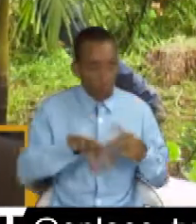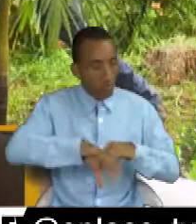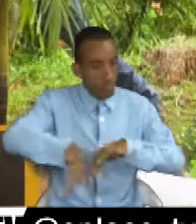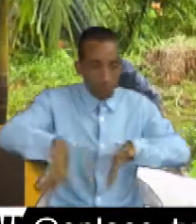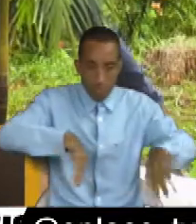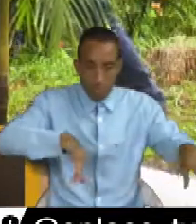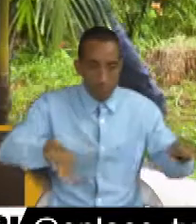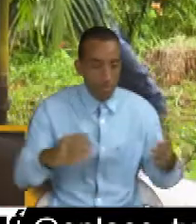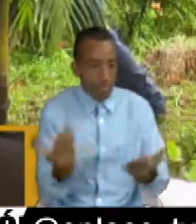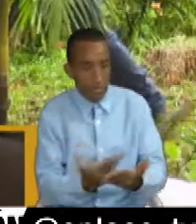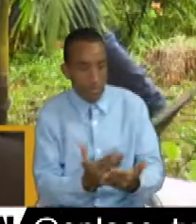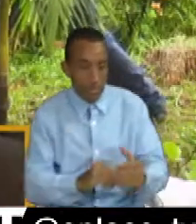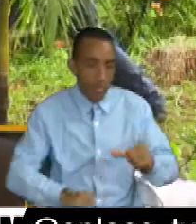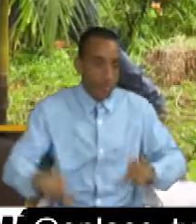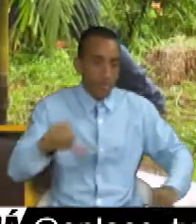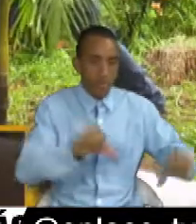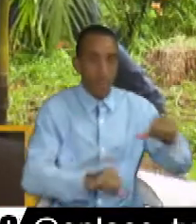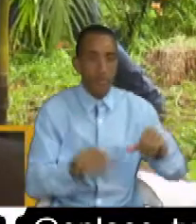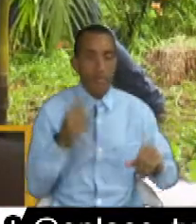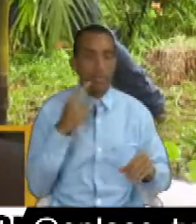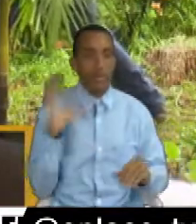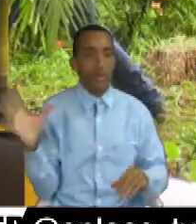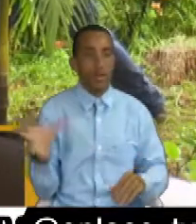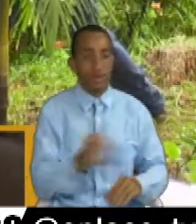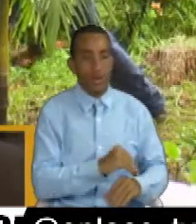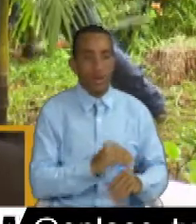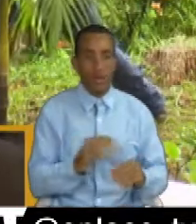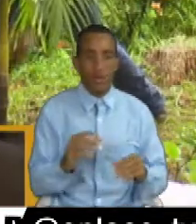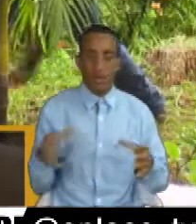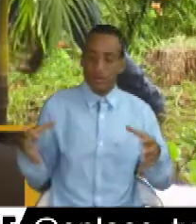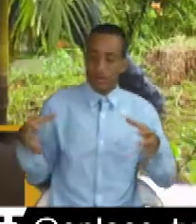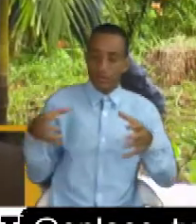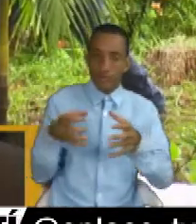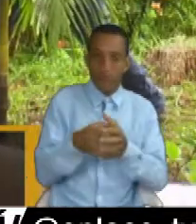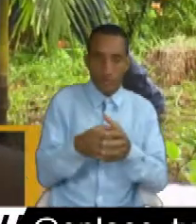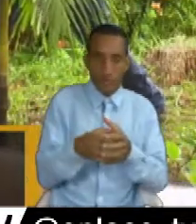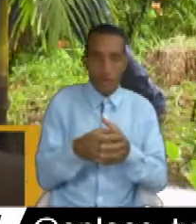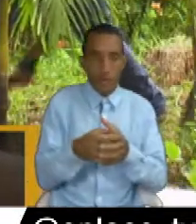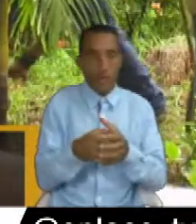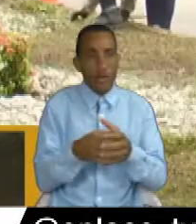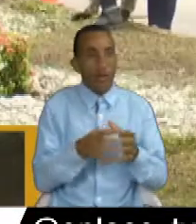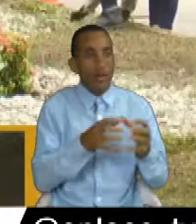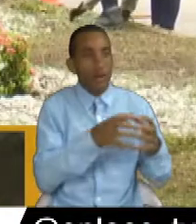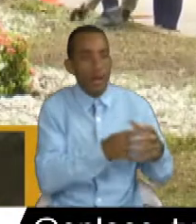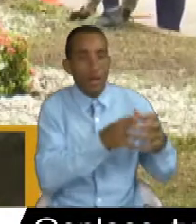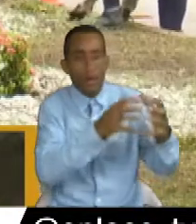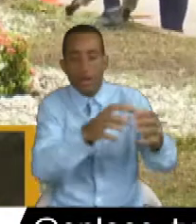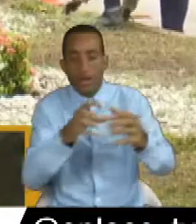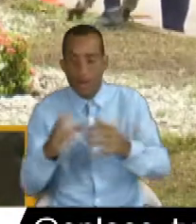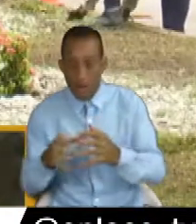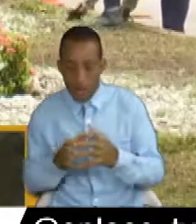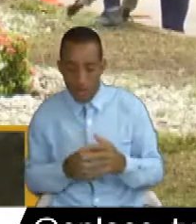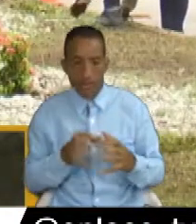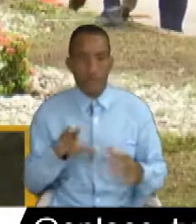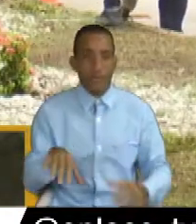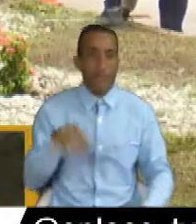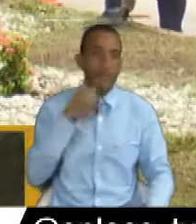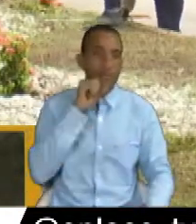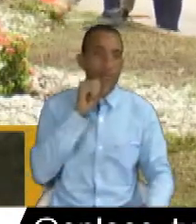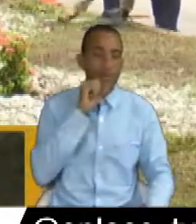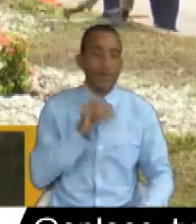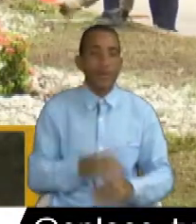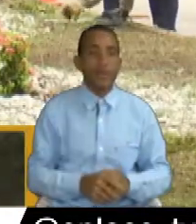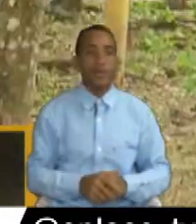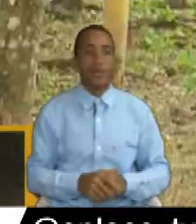la representación de todas las cuadrillas funcionando en cada uno de los sectores de Barranca Bermeja. Esta funcionaria